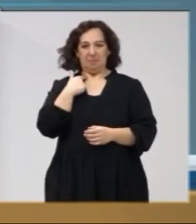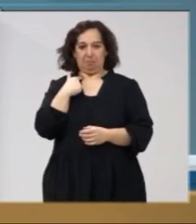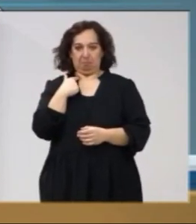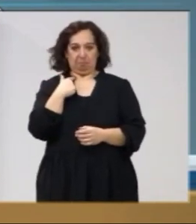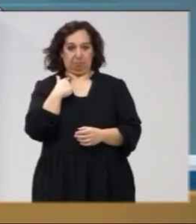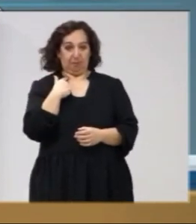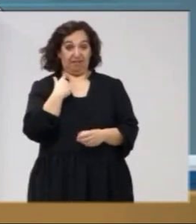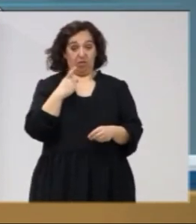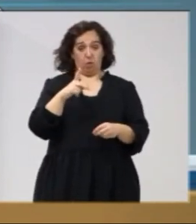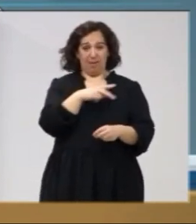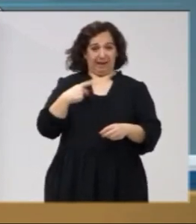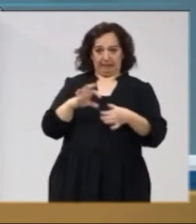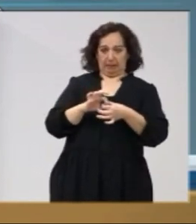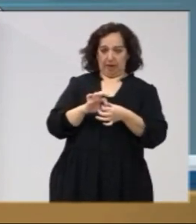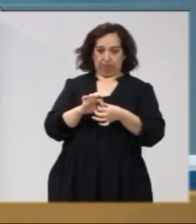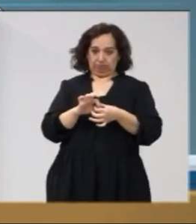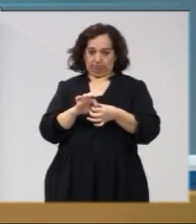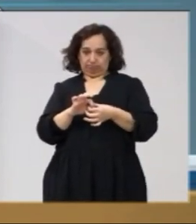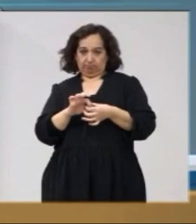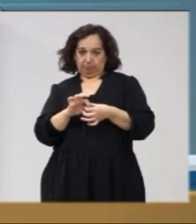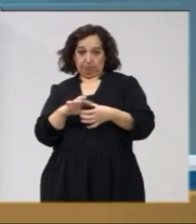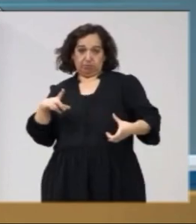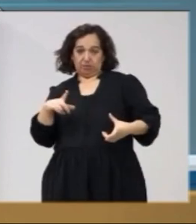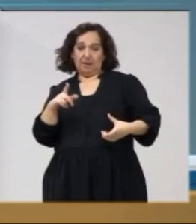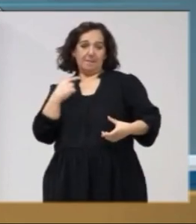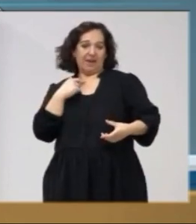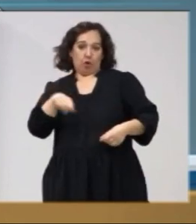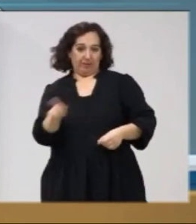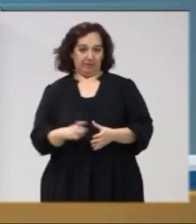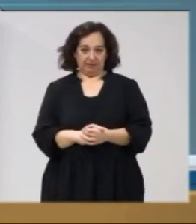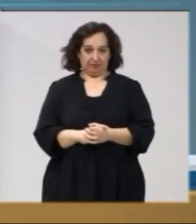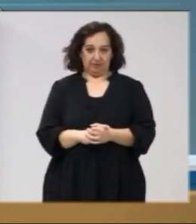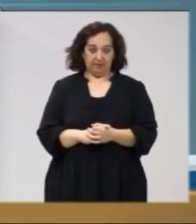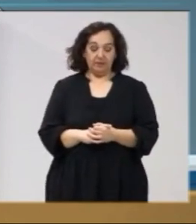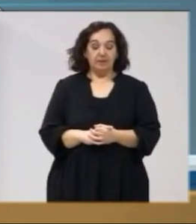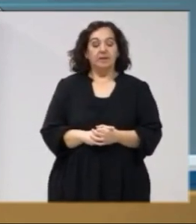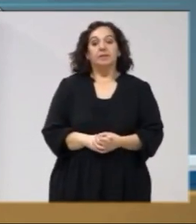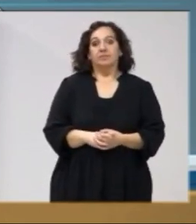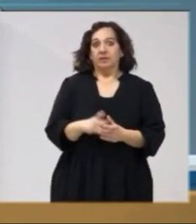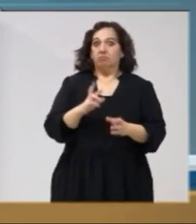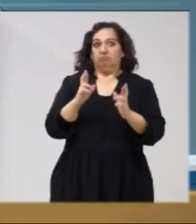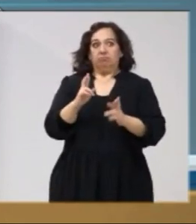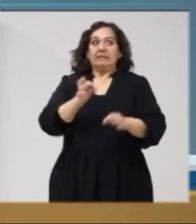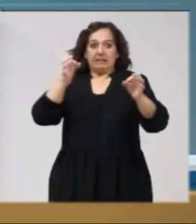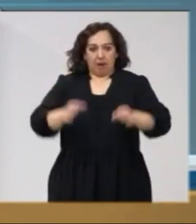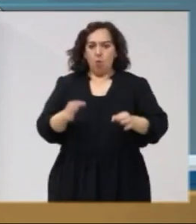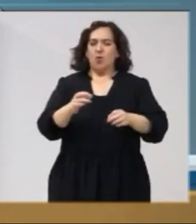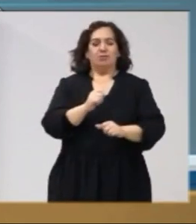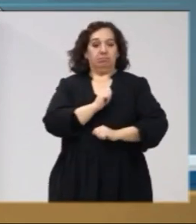para la causa de Cantabria. No lo está. Seguro que le esperan también